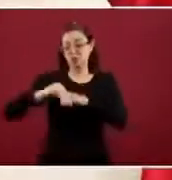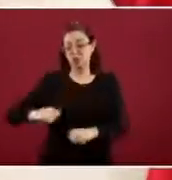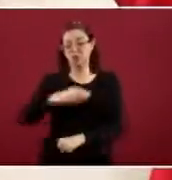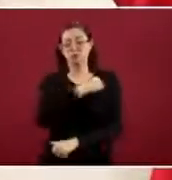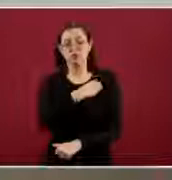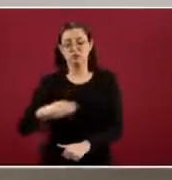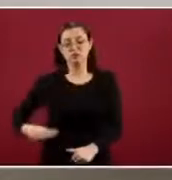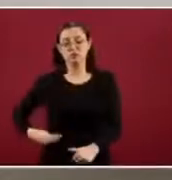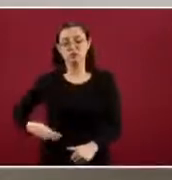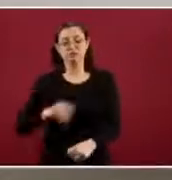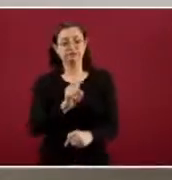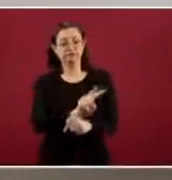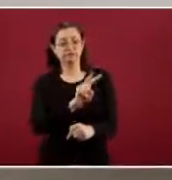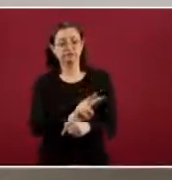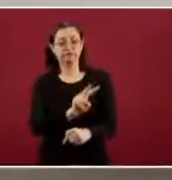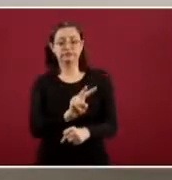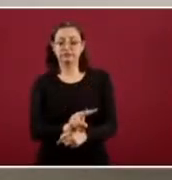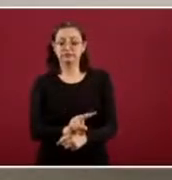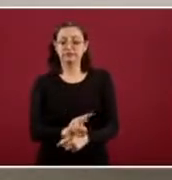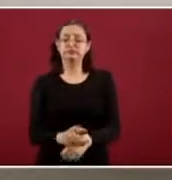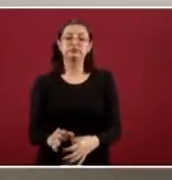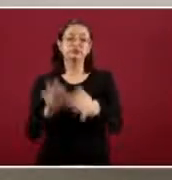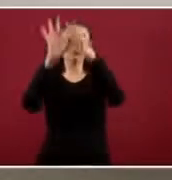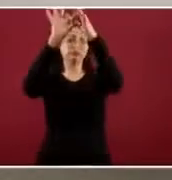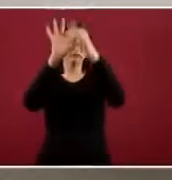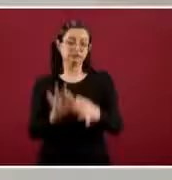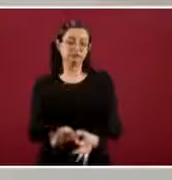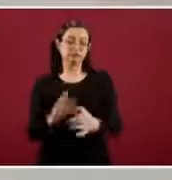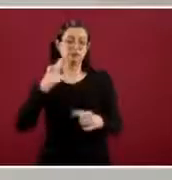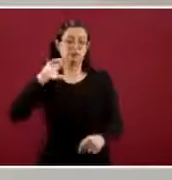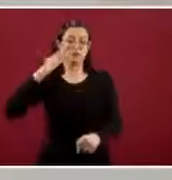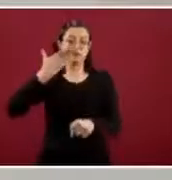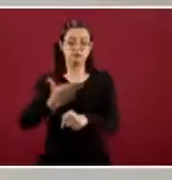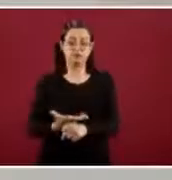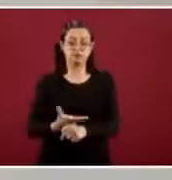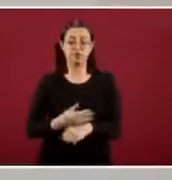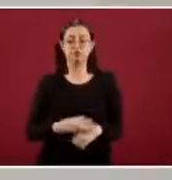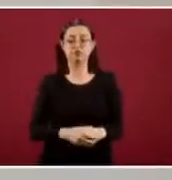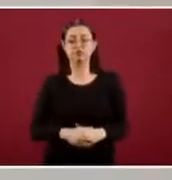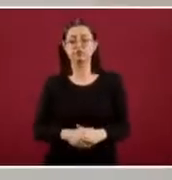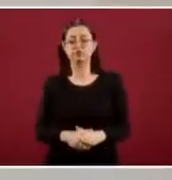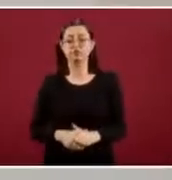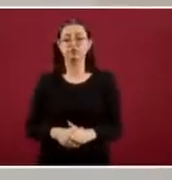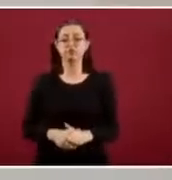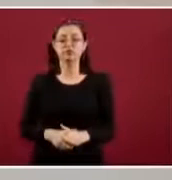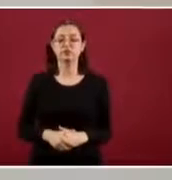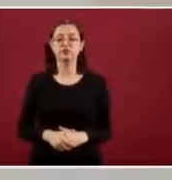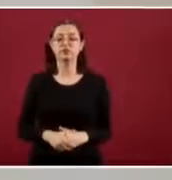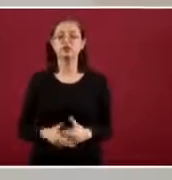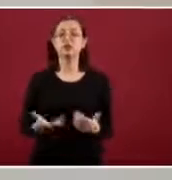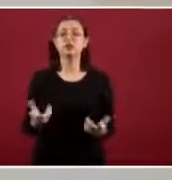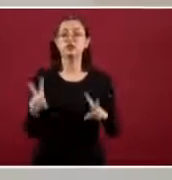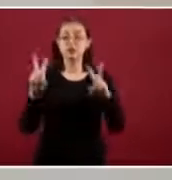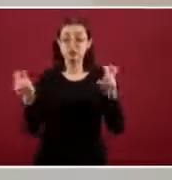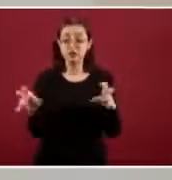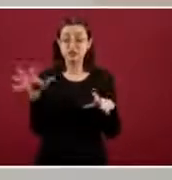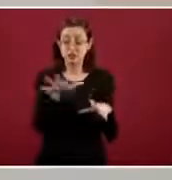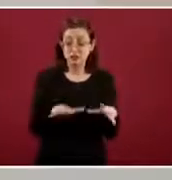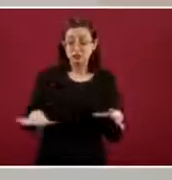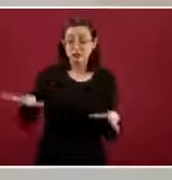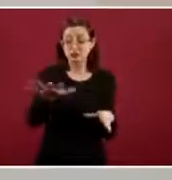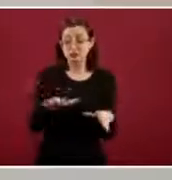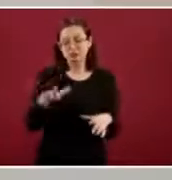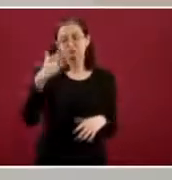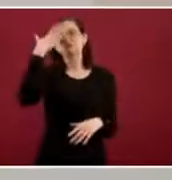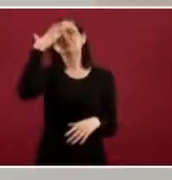municipal. Entonces, es toda una cadena de responsabilidad en la parte gubernamental. En la parte social notamos que hay un